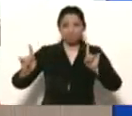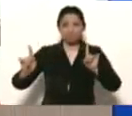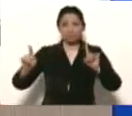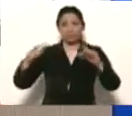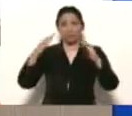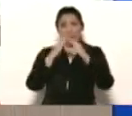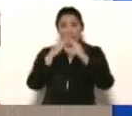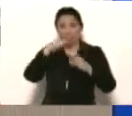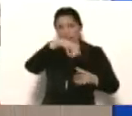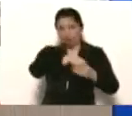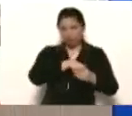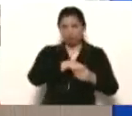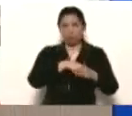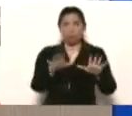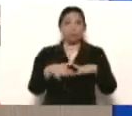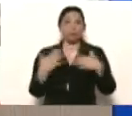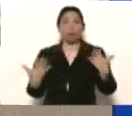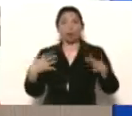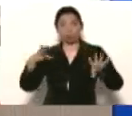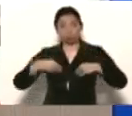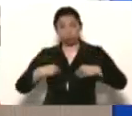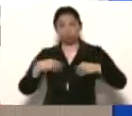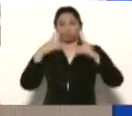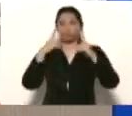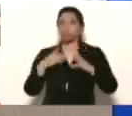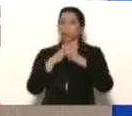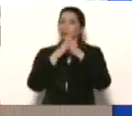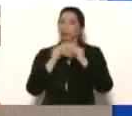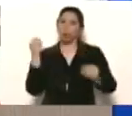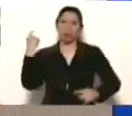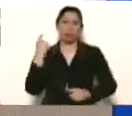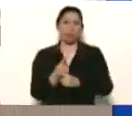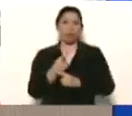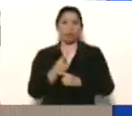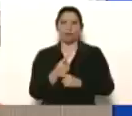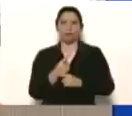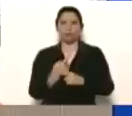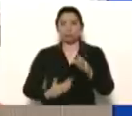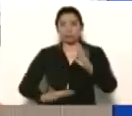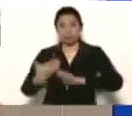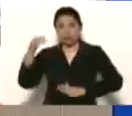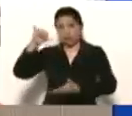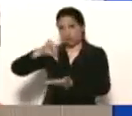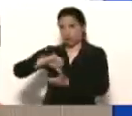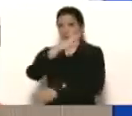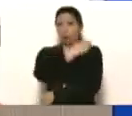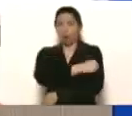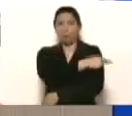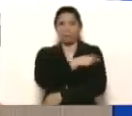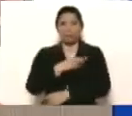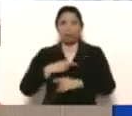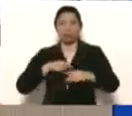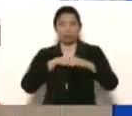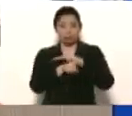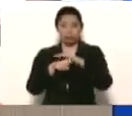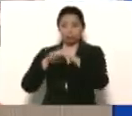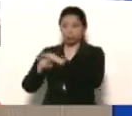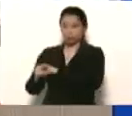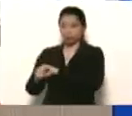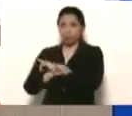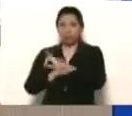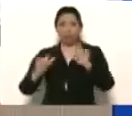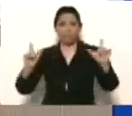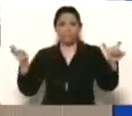vivienda desde que se tomó la decisión de que todas y todos debían ir a un centro hospitalario para ser ingresado han